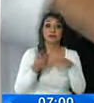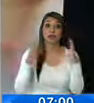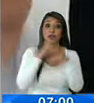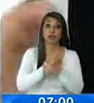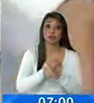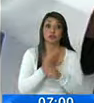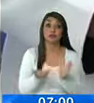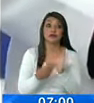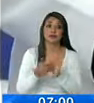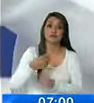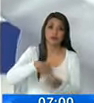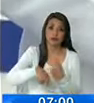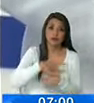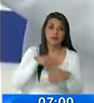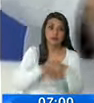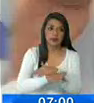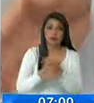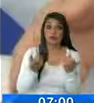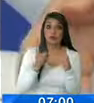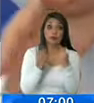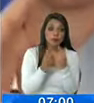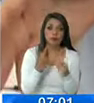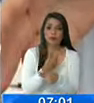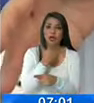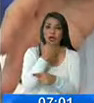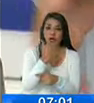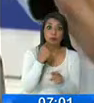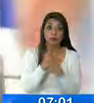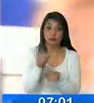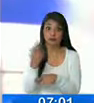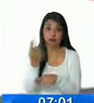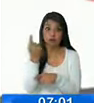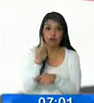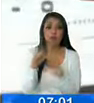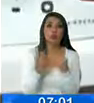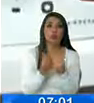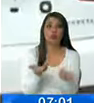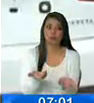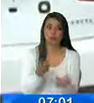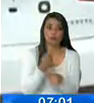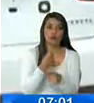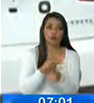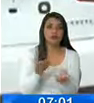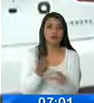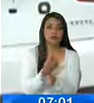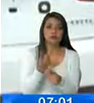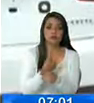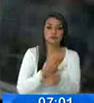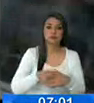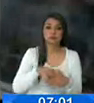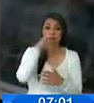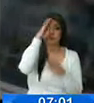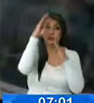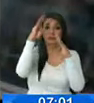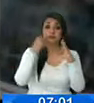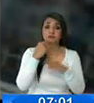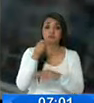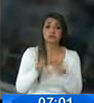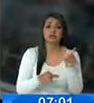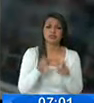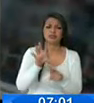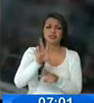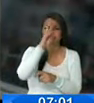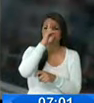volver a venir, porque puede ser una banda, sabes que no solamente ellos actúan solos, sino en bandas. La policía indica que constantemente los antisociales se